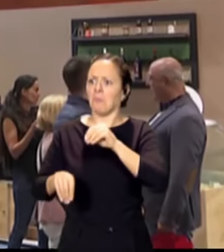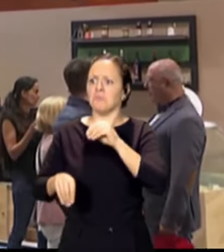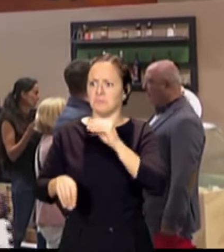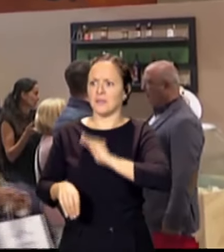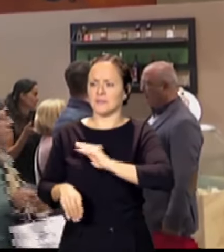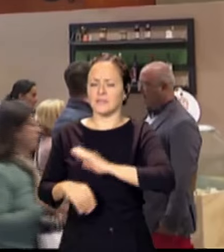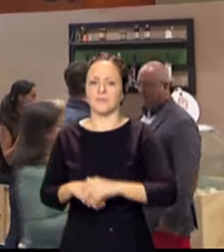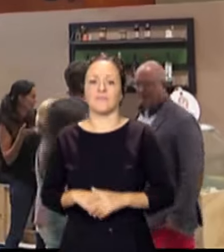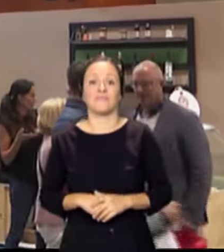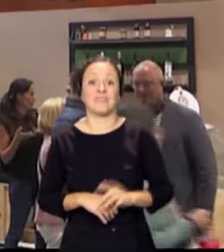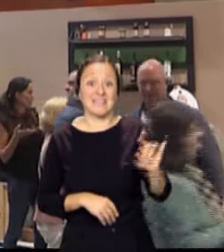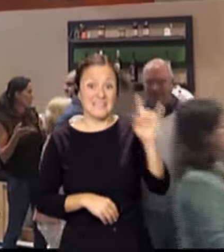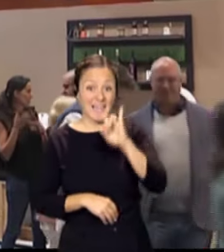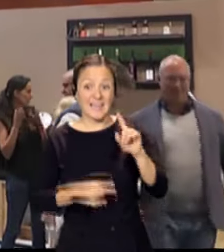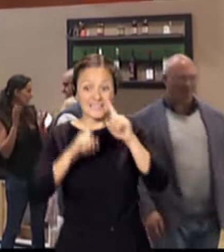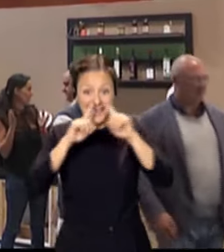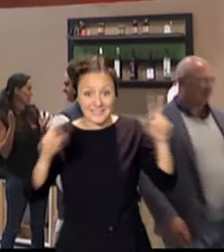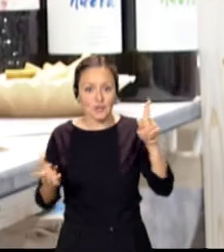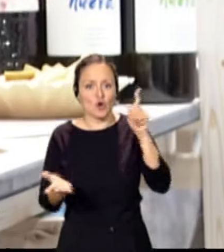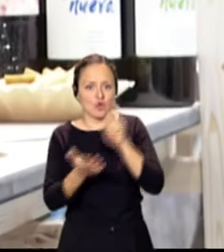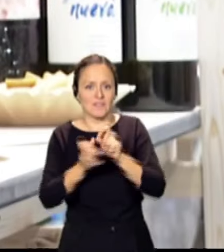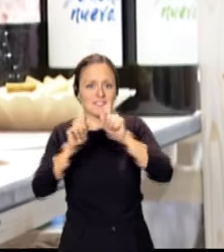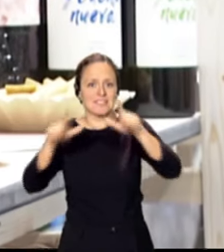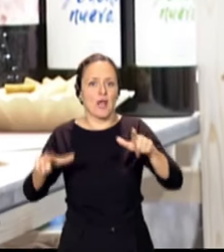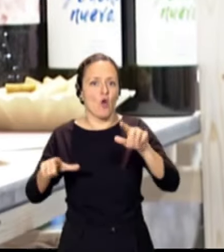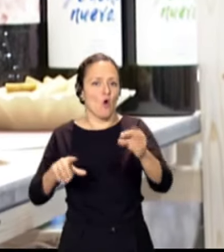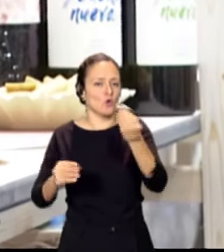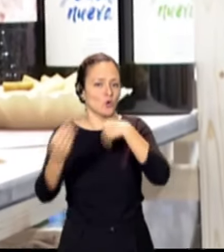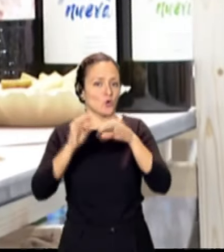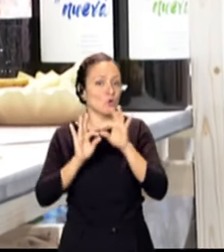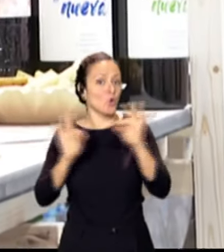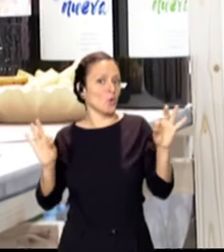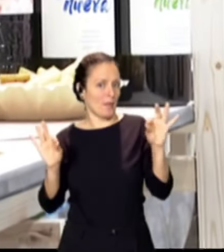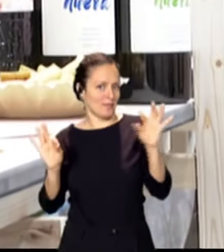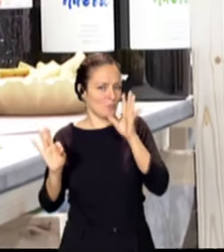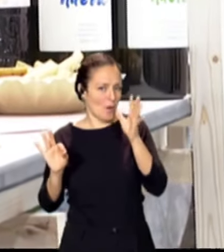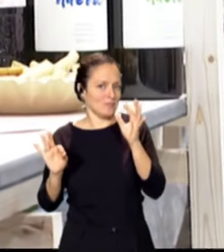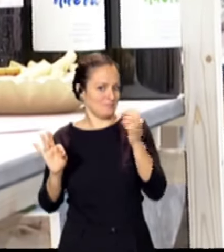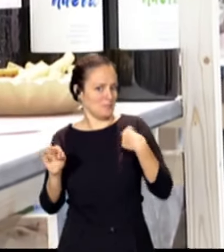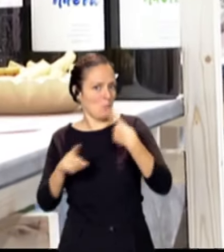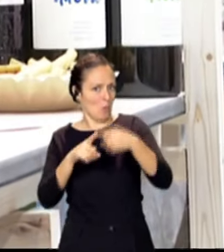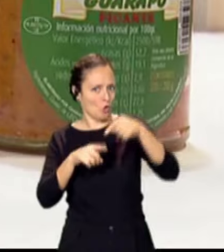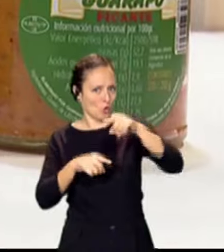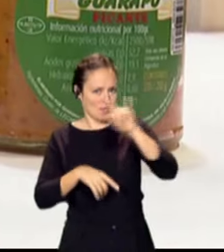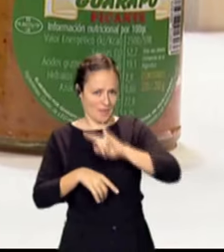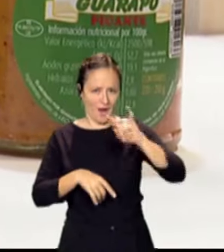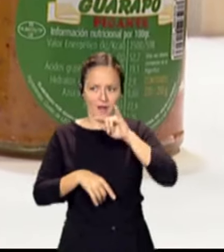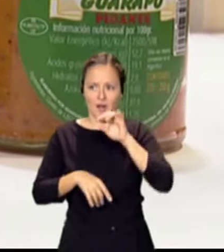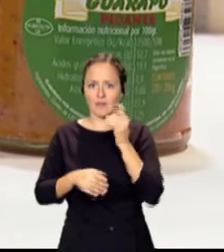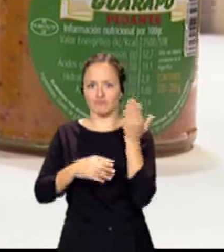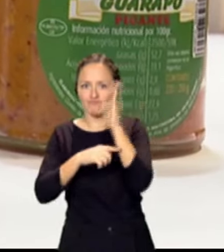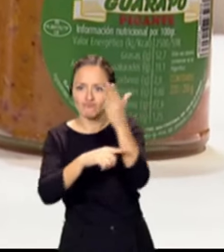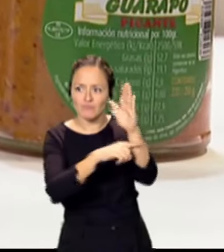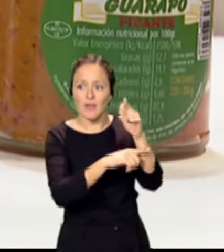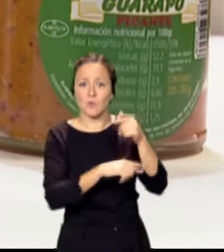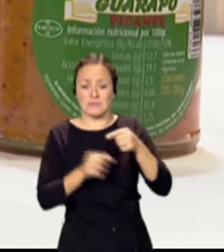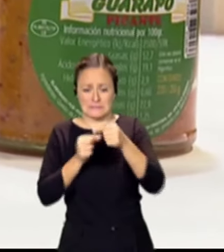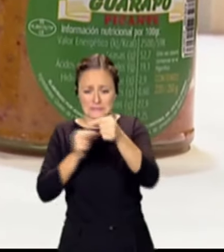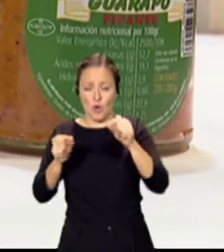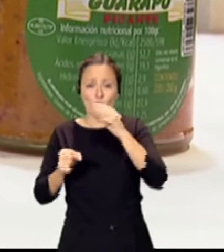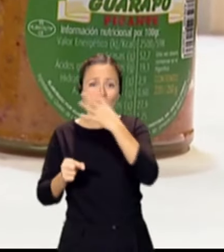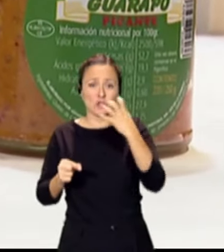Canarias vuelve un año más al salón gourmet de Madrid para dar a conocer la exquisitez de los productos de las islas en un espacio de 400